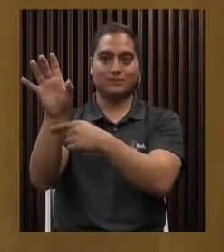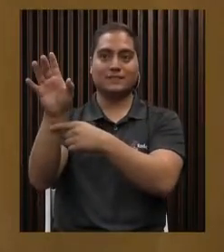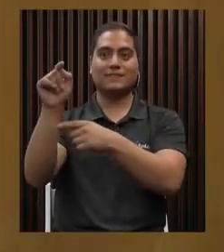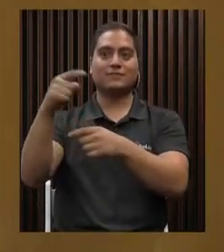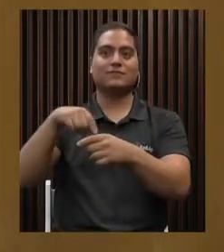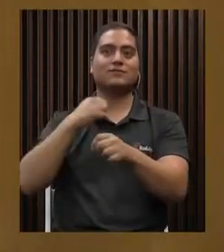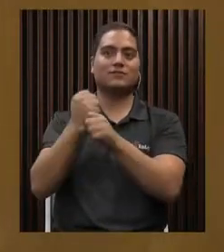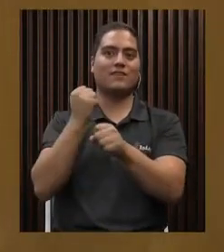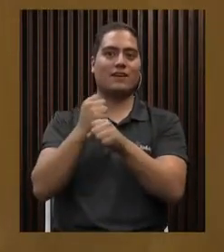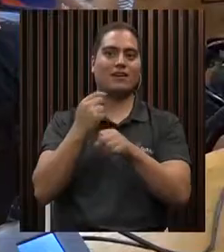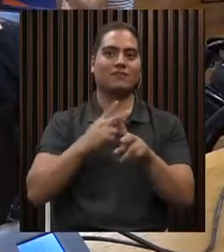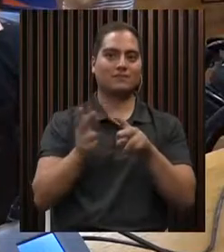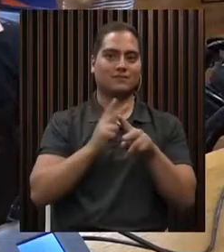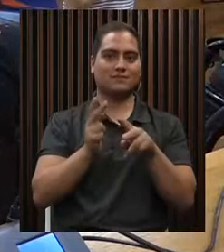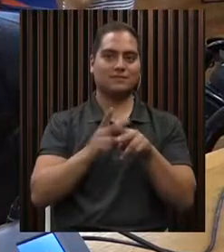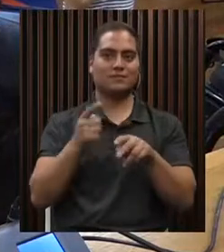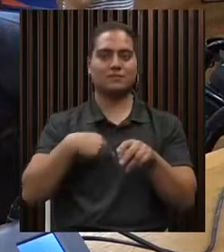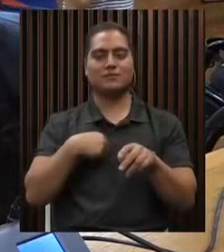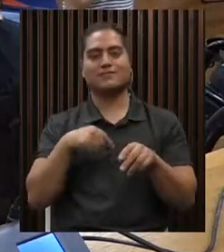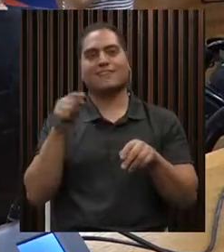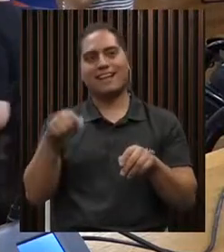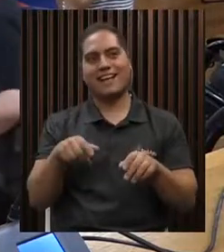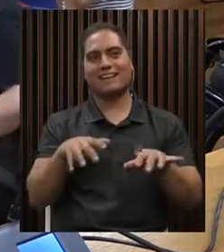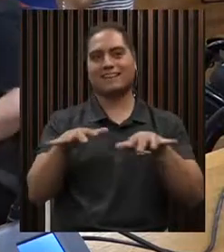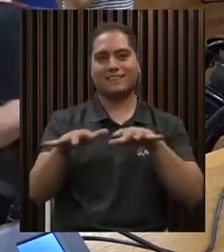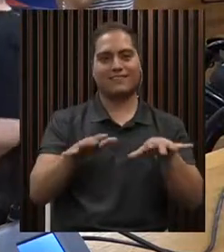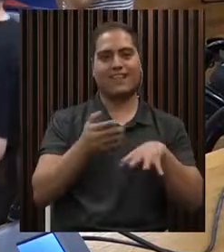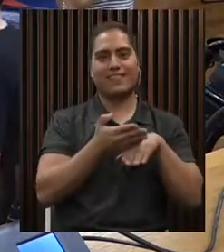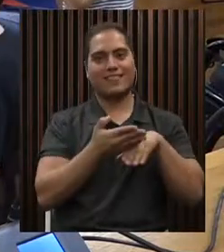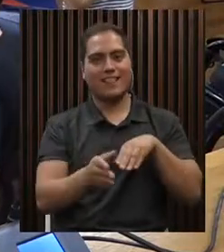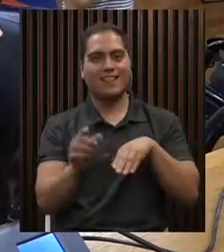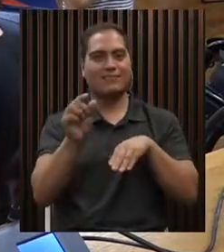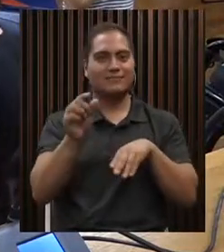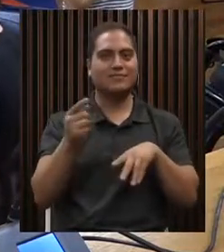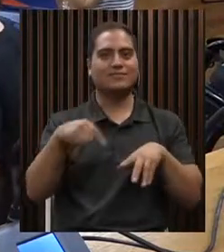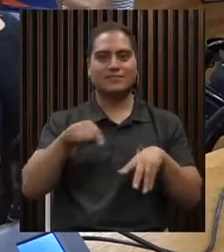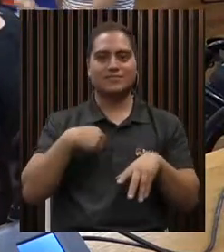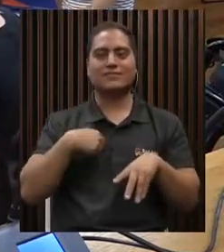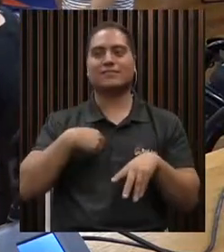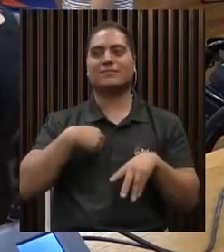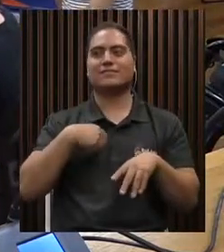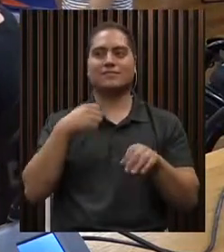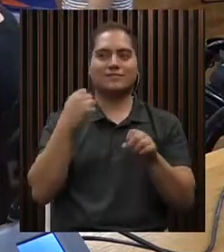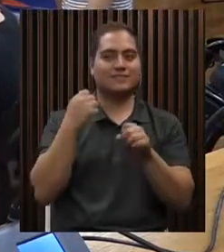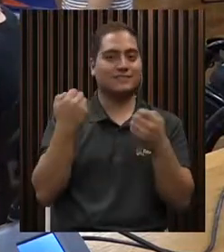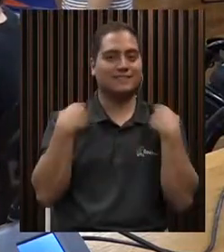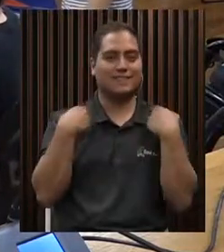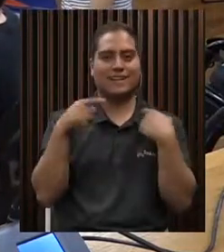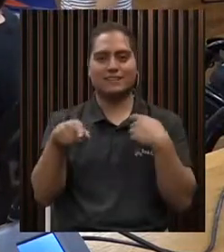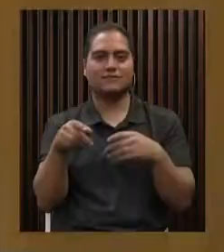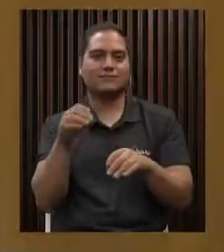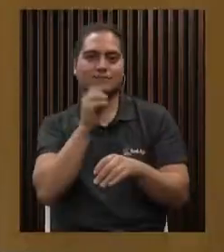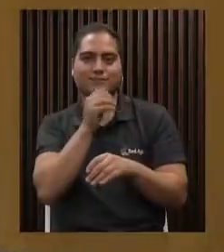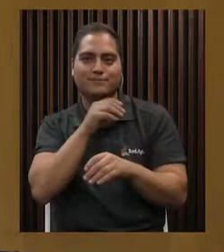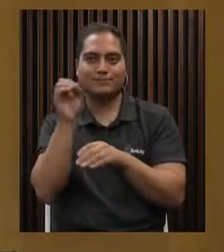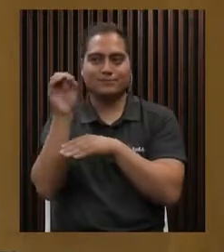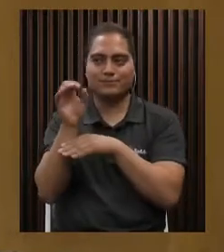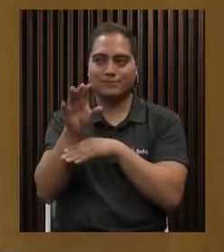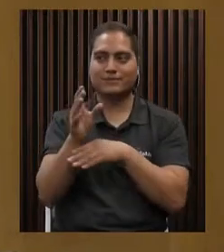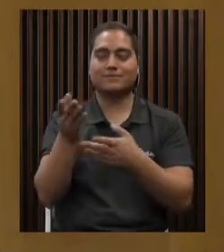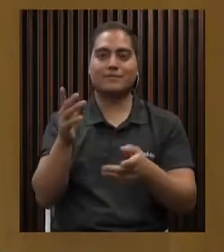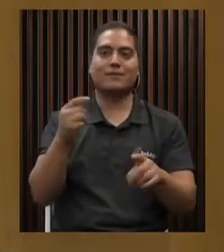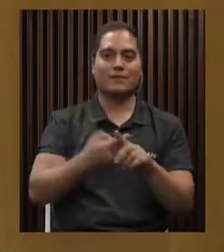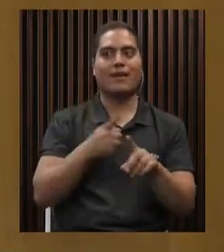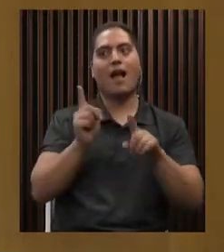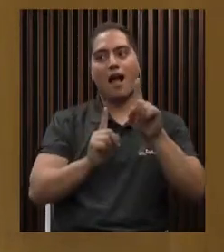un poquitito tarde esta sesión, así que a lo mejor vamos a tratar de hacer esto muy, muy rápido. De nuevo, si alguien